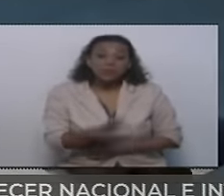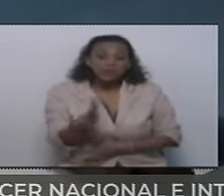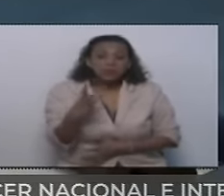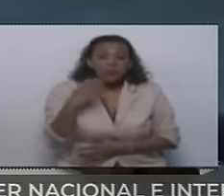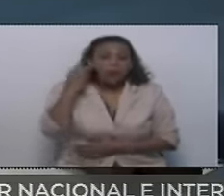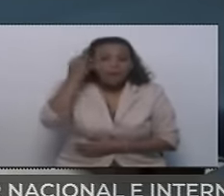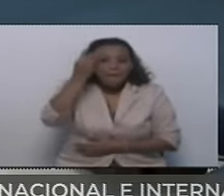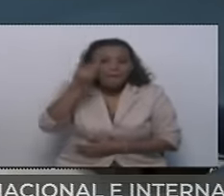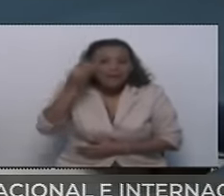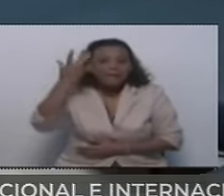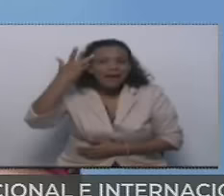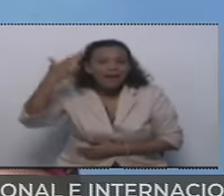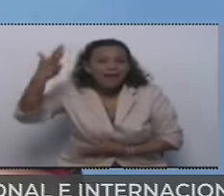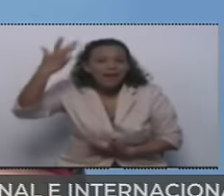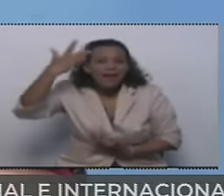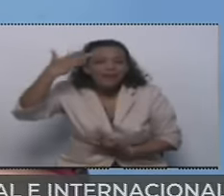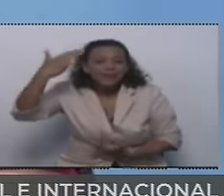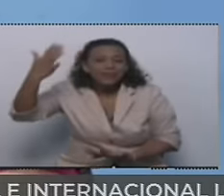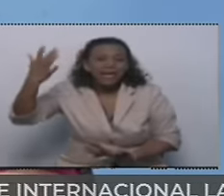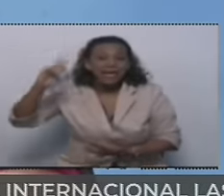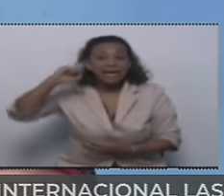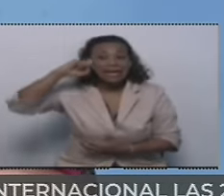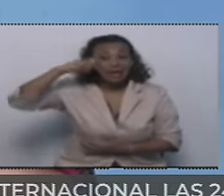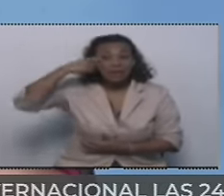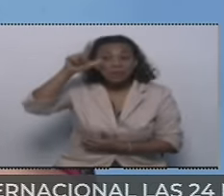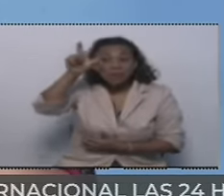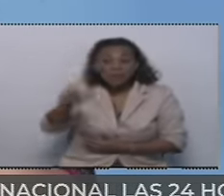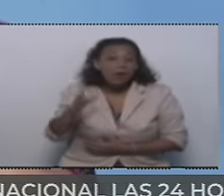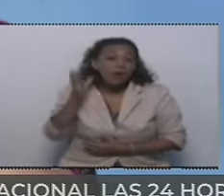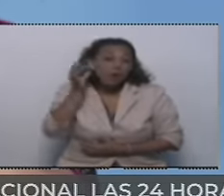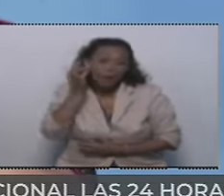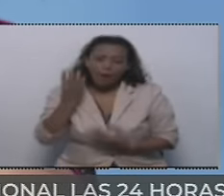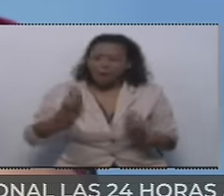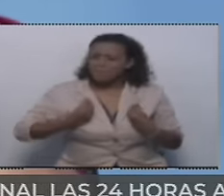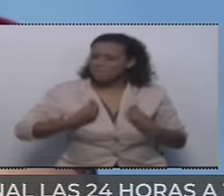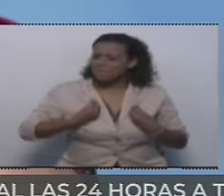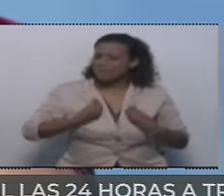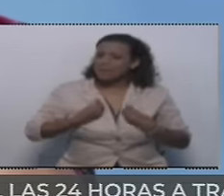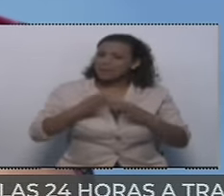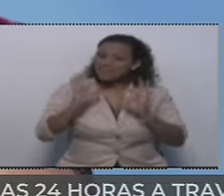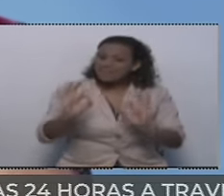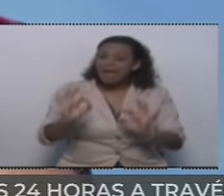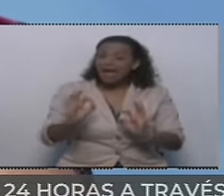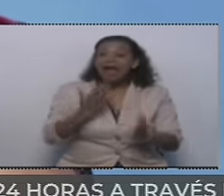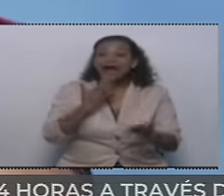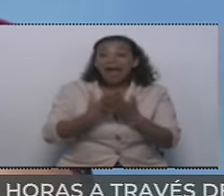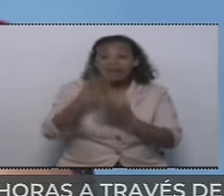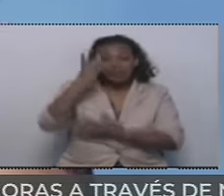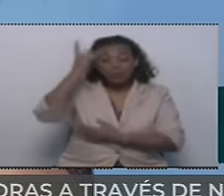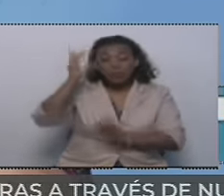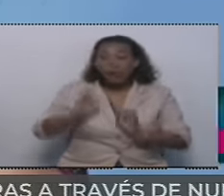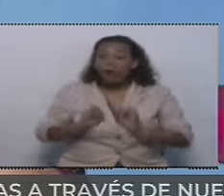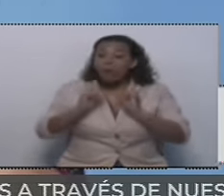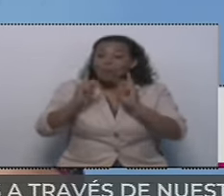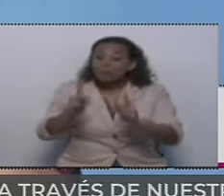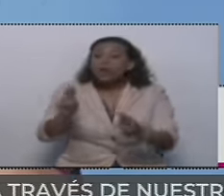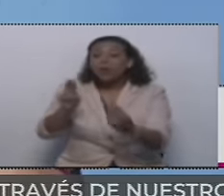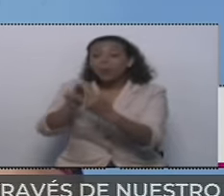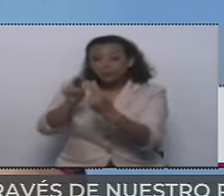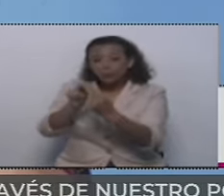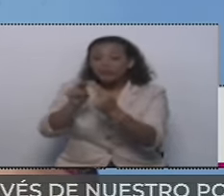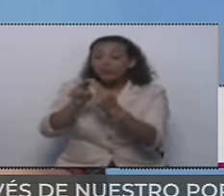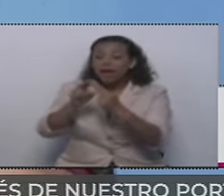inspiró en aquel recuerdo de ella que siempre tenía. Yo tuve, gracias a Dios, la oportunidad desde que